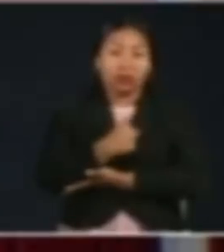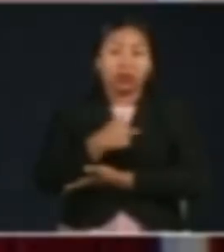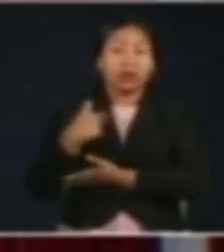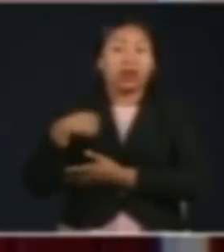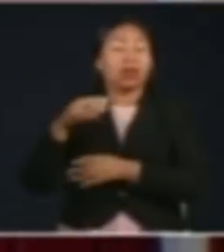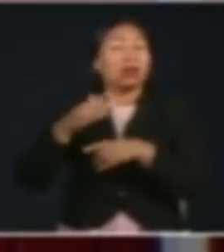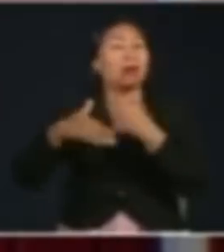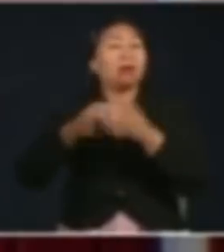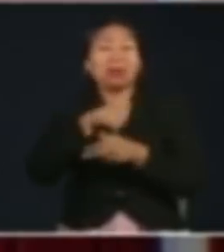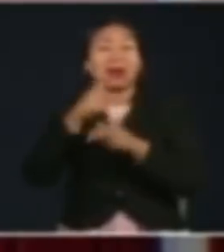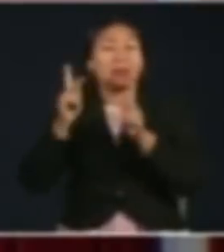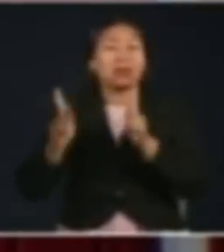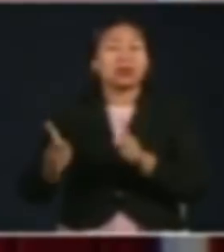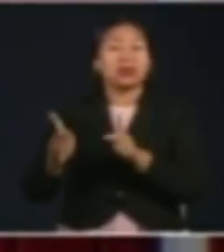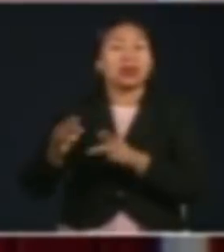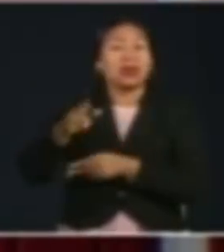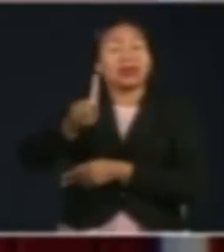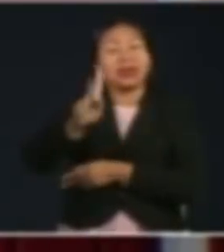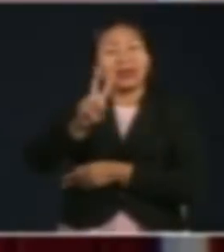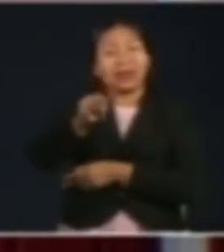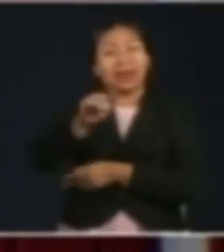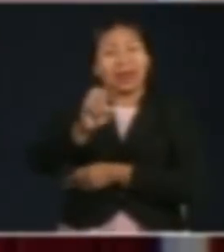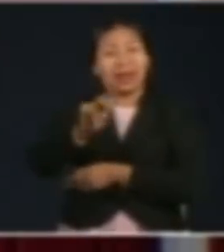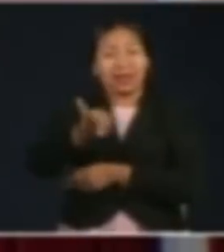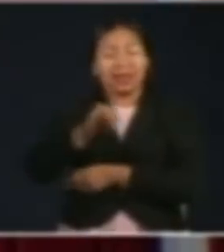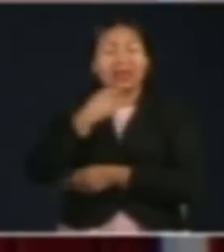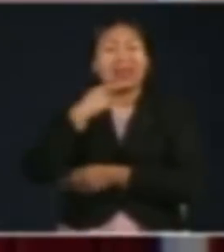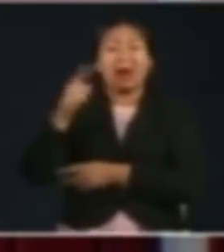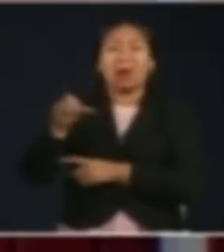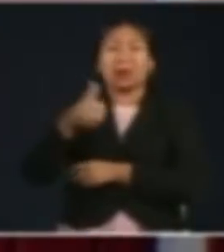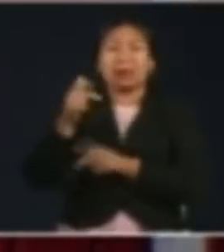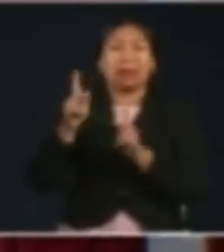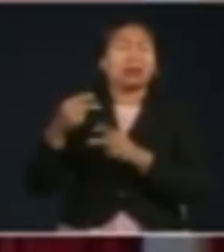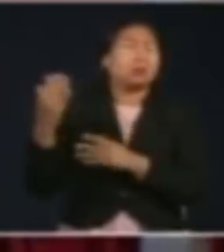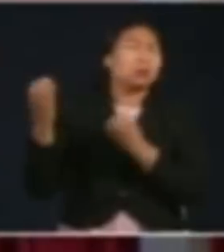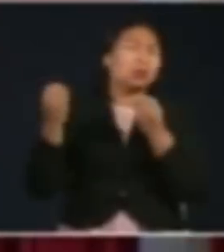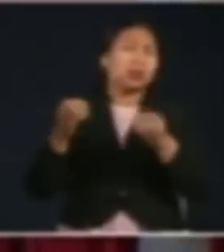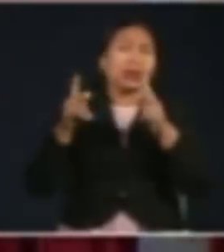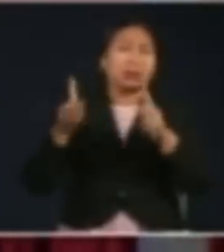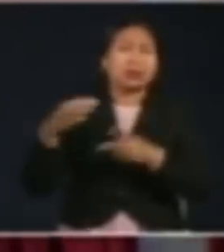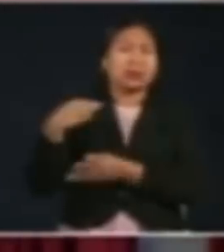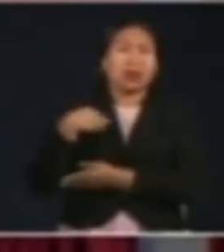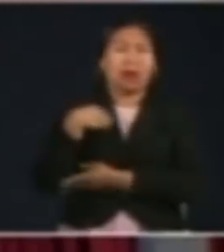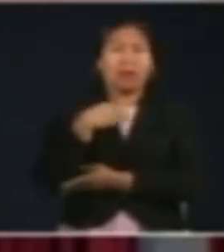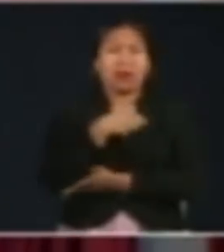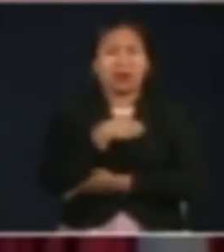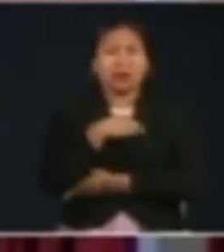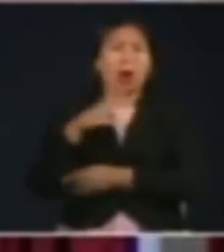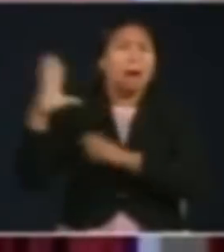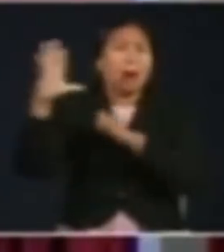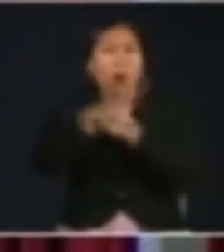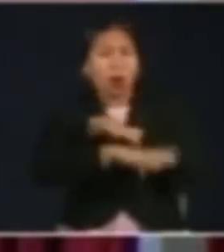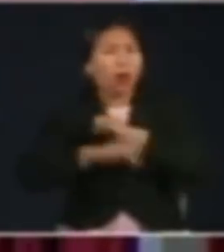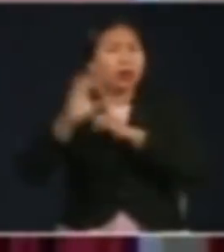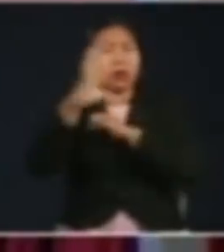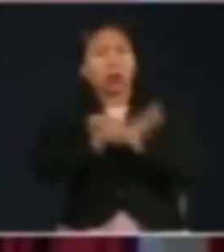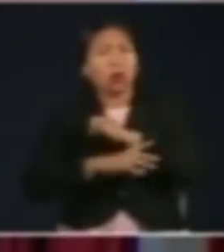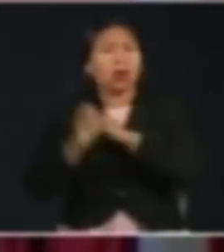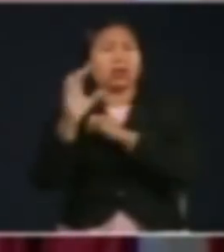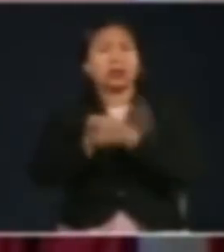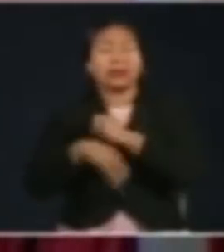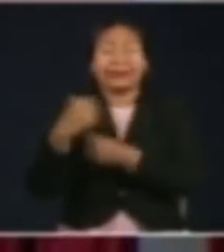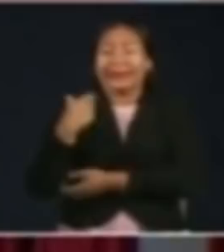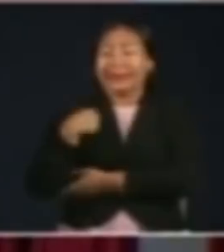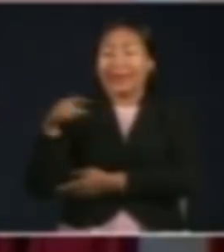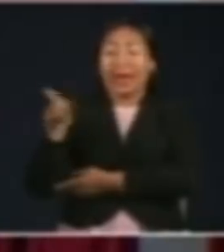Solda Purcell riéndose de nosotros. Y ahí hay un poco de ministros que se llevaron millones de dólares riéndose